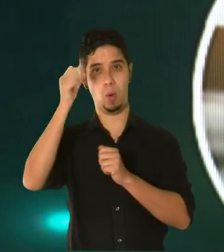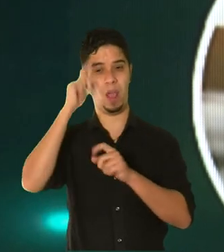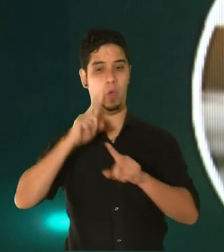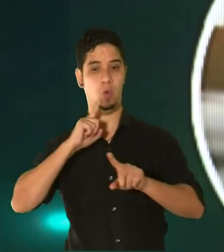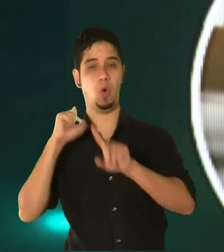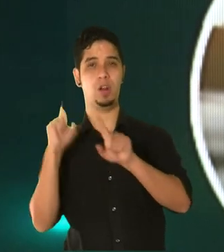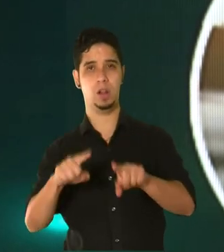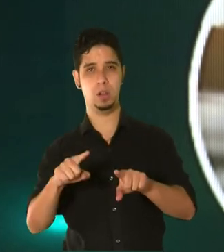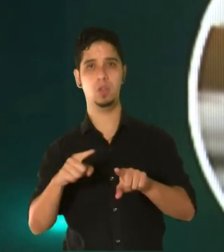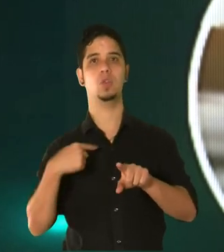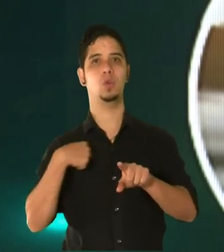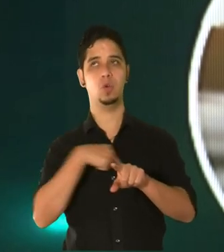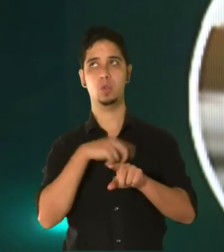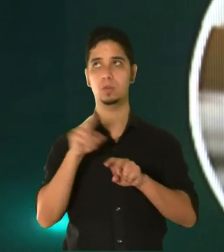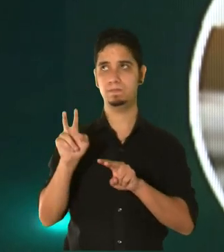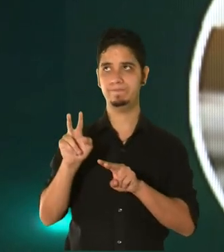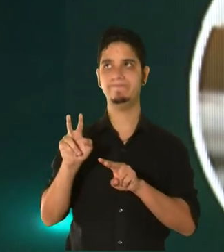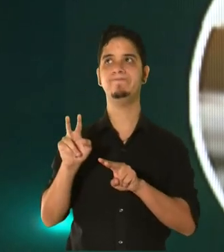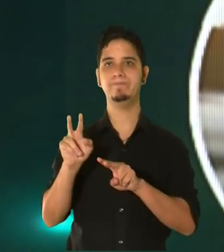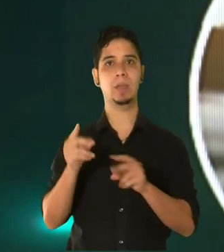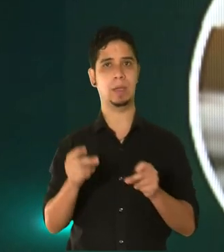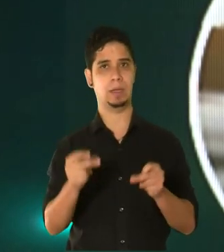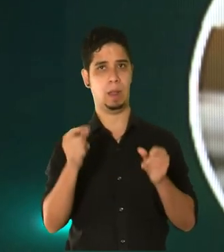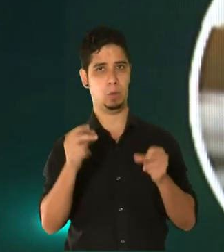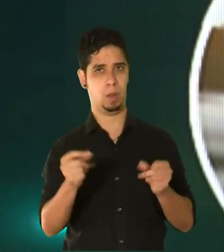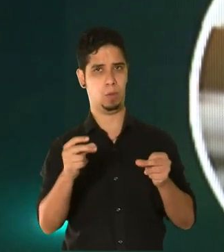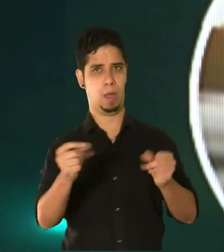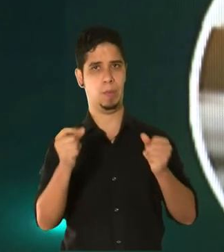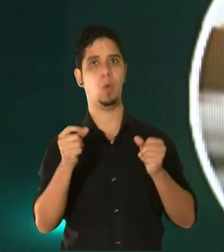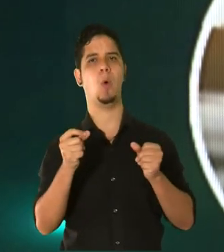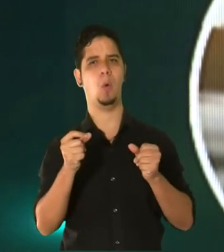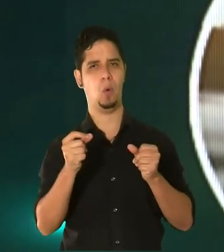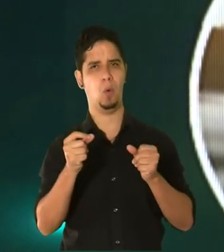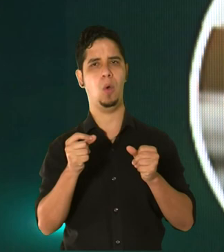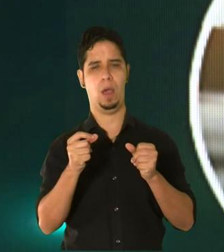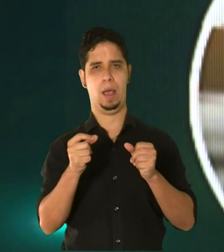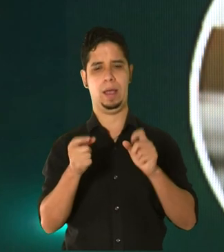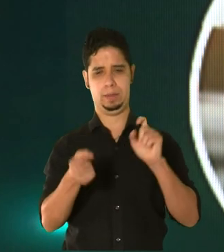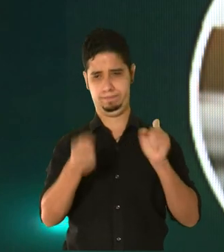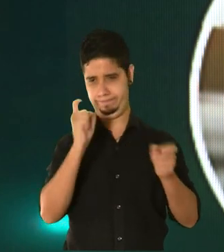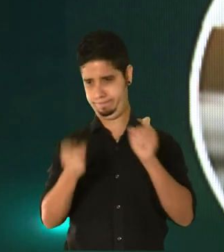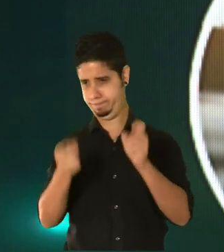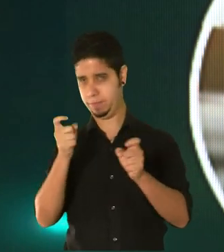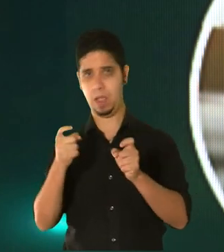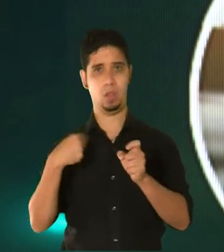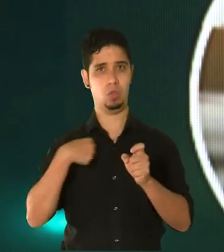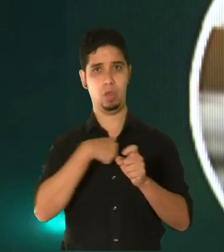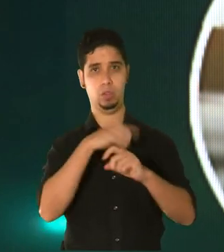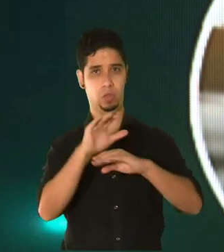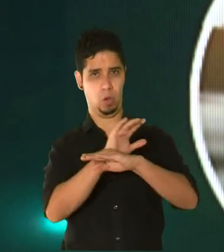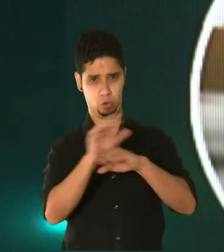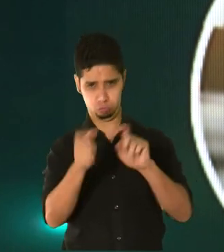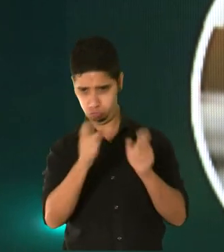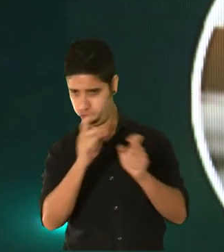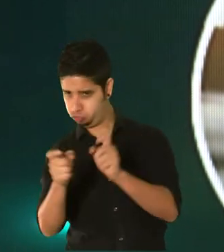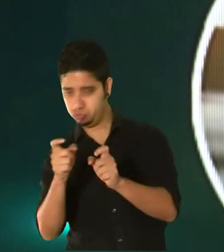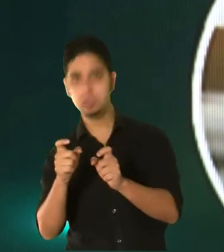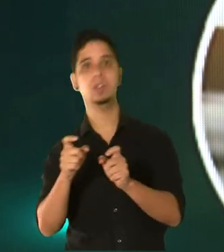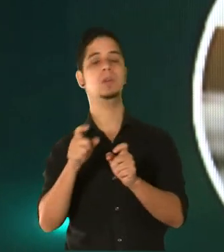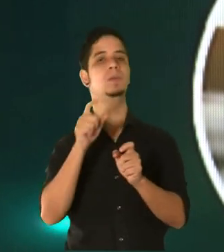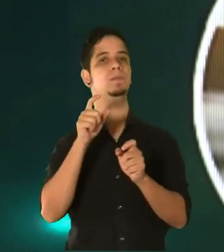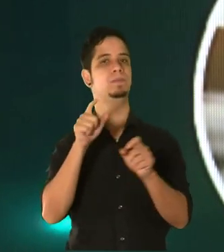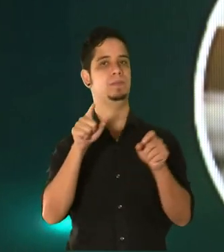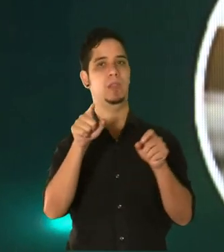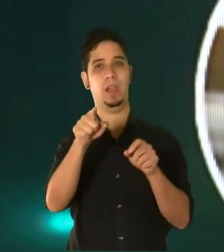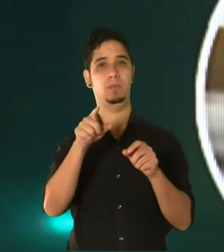nos tuvimos que mover con mucha rapidez a hacer cambios pertinentes en nuestra operación el turismo como usted